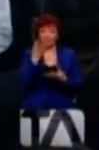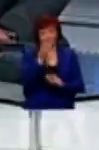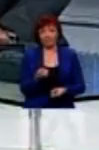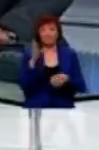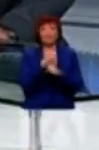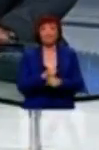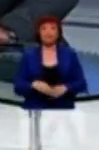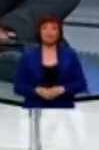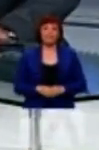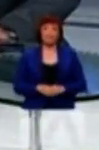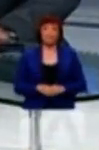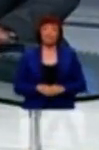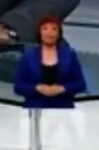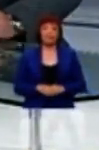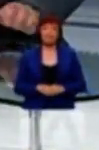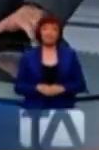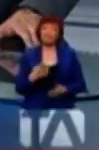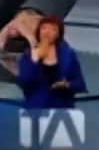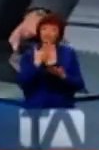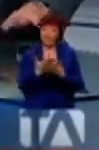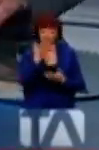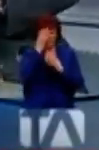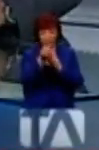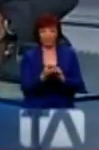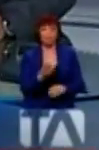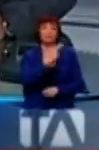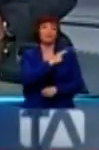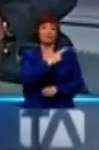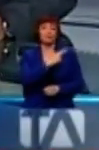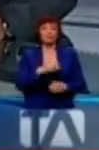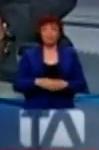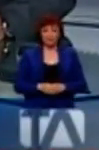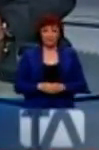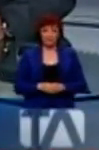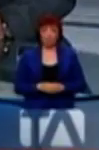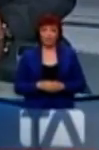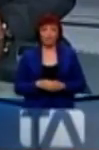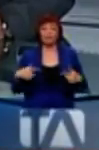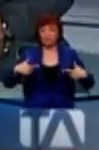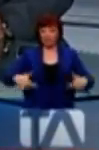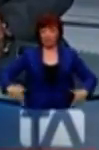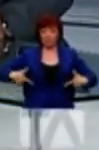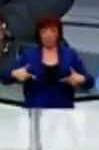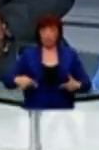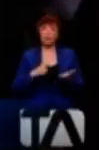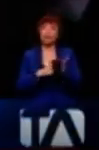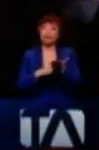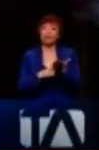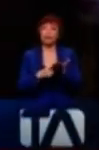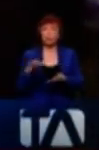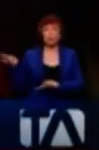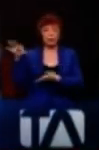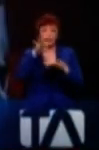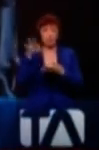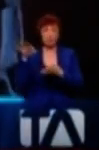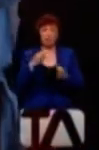noches. Buenas noches, Fausto. Gracias por el informe desde la Universidad Simón Bolívar. El presidente Lenín Moreno se reunió con los representantes